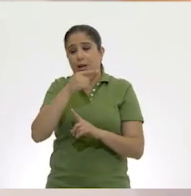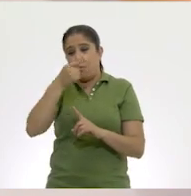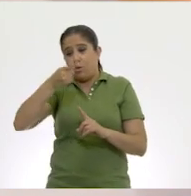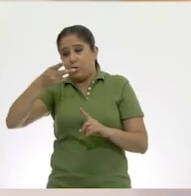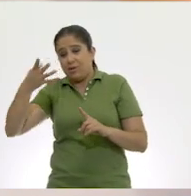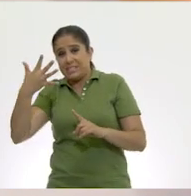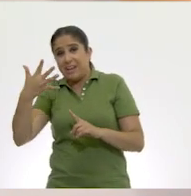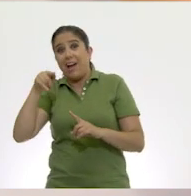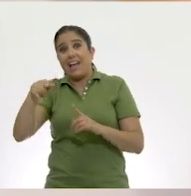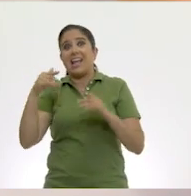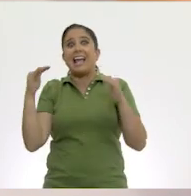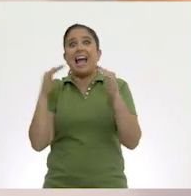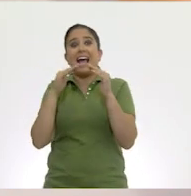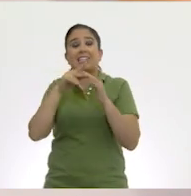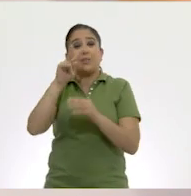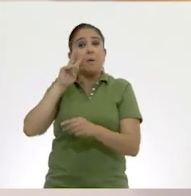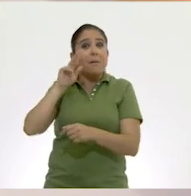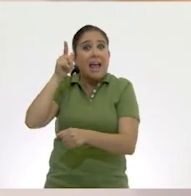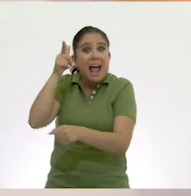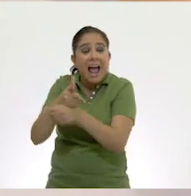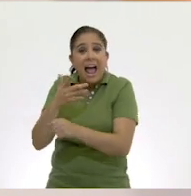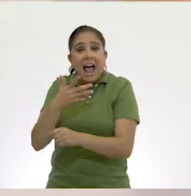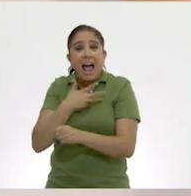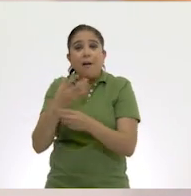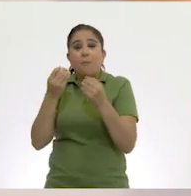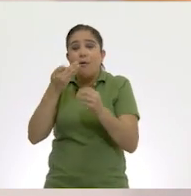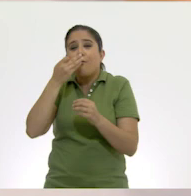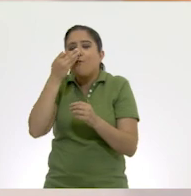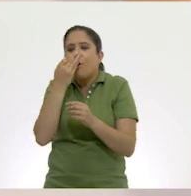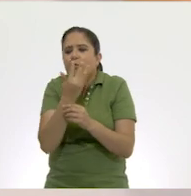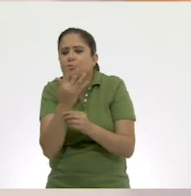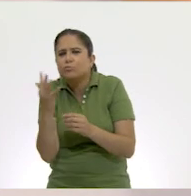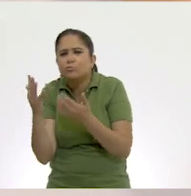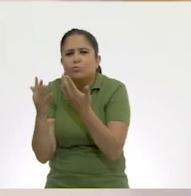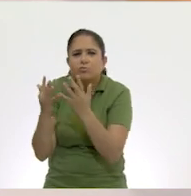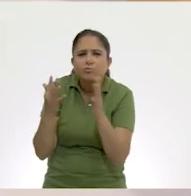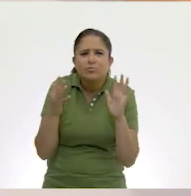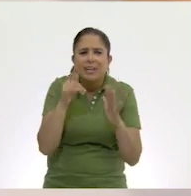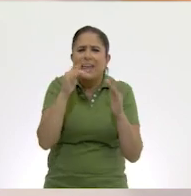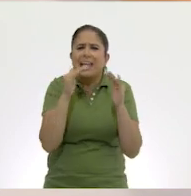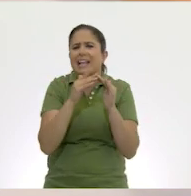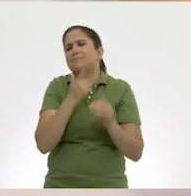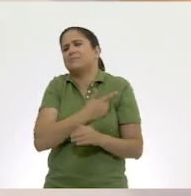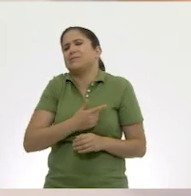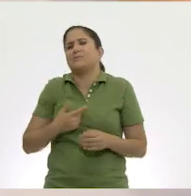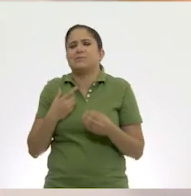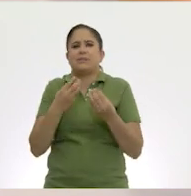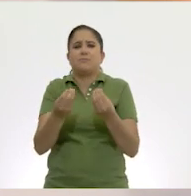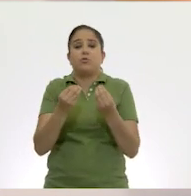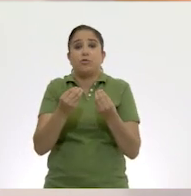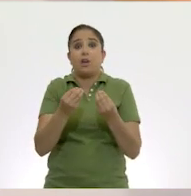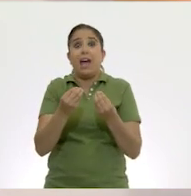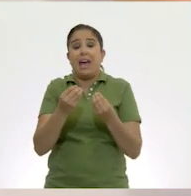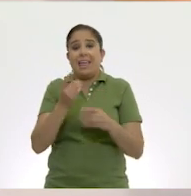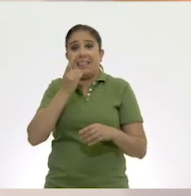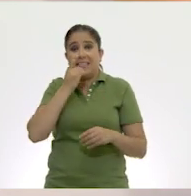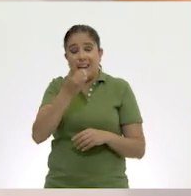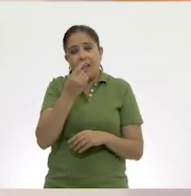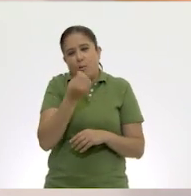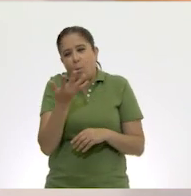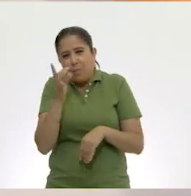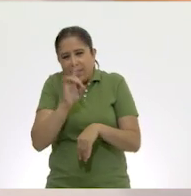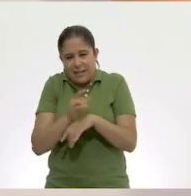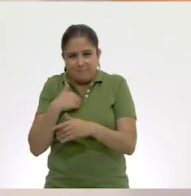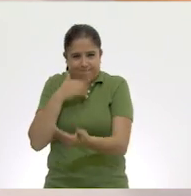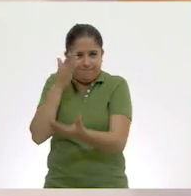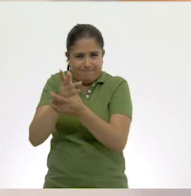su casa te vas a dar cuenta que está rodeada de florecitas esa casa me gusta mucho y dile que en unos días iré a